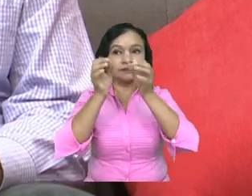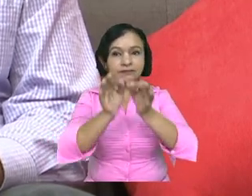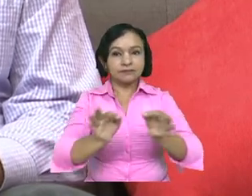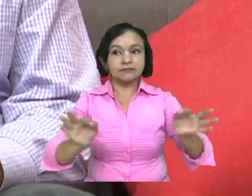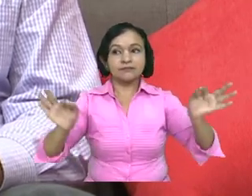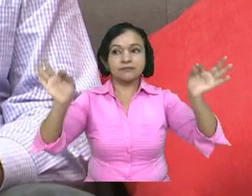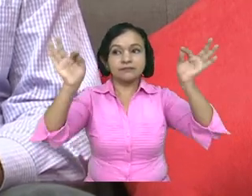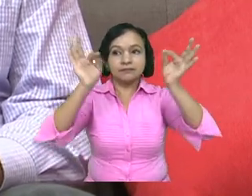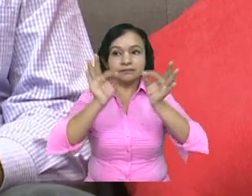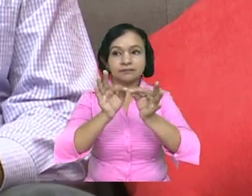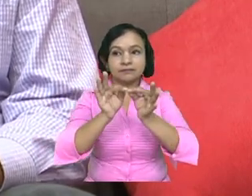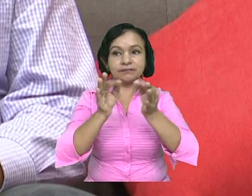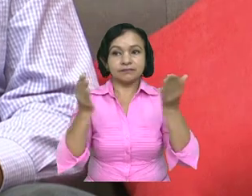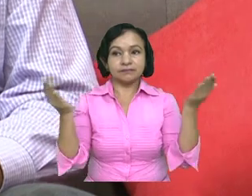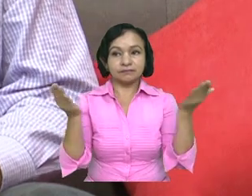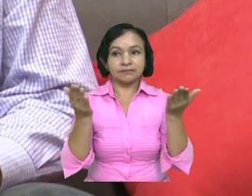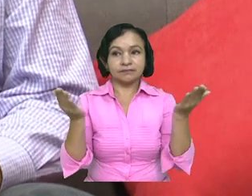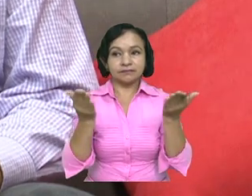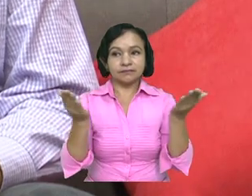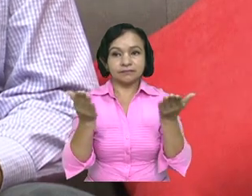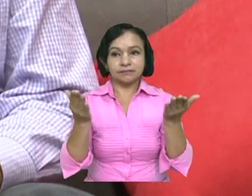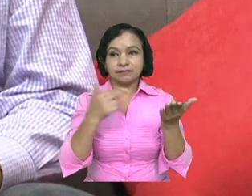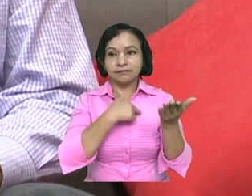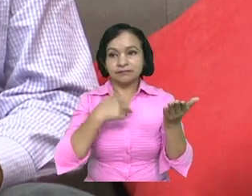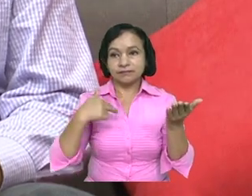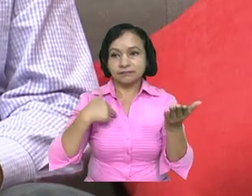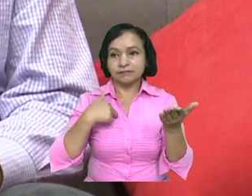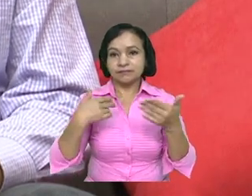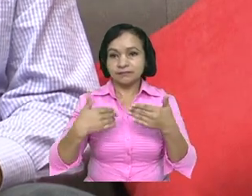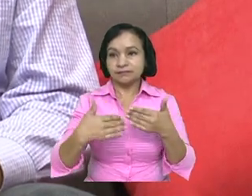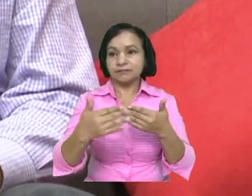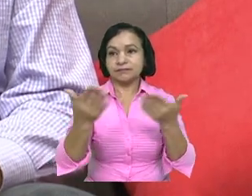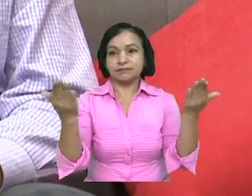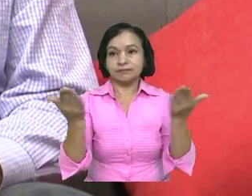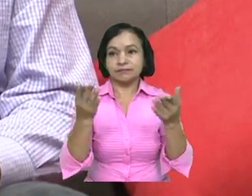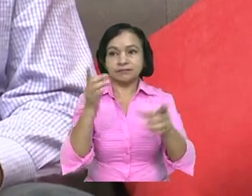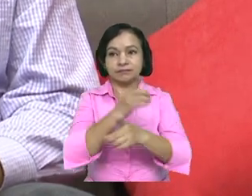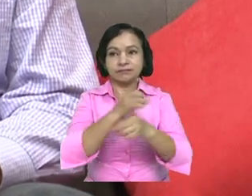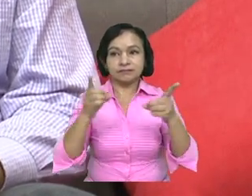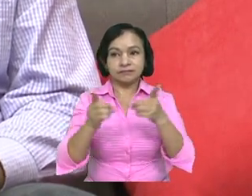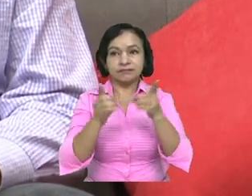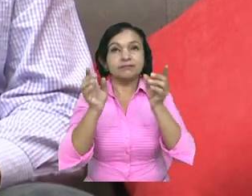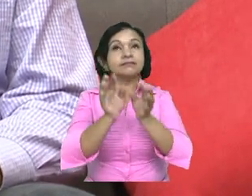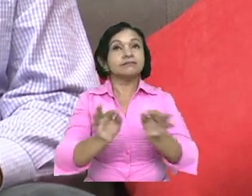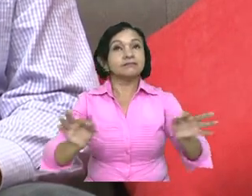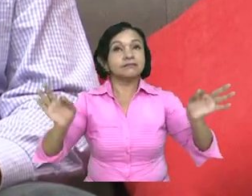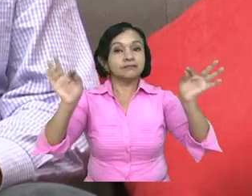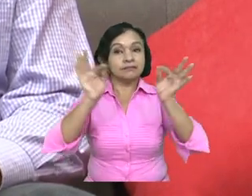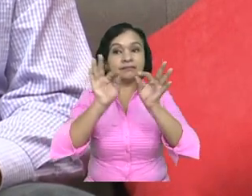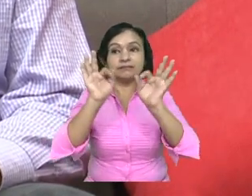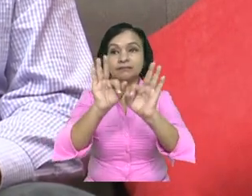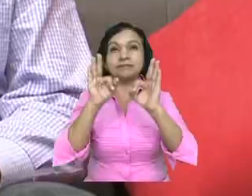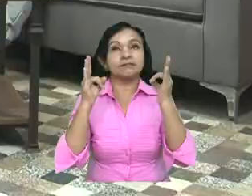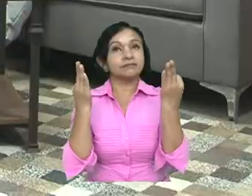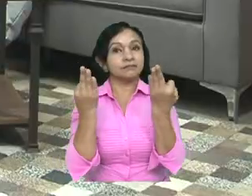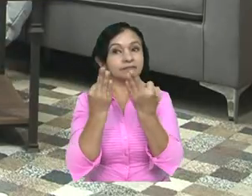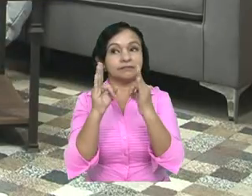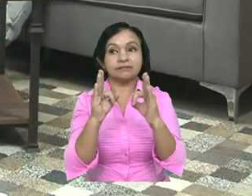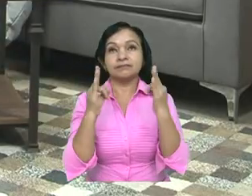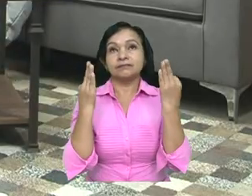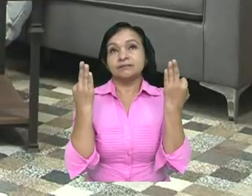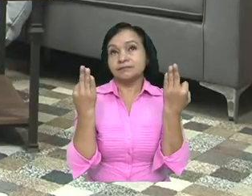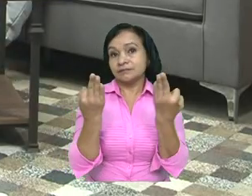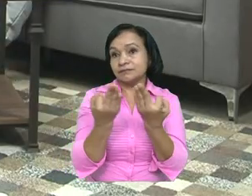ese proceso también de construcción? Que vaya, es una garantía bastante importante para las familias.